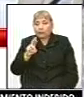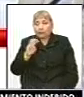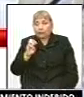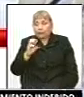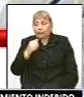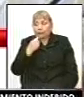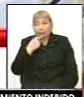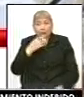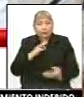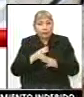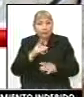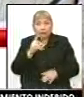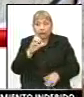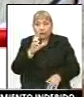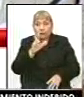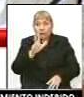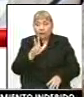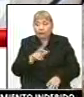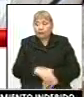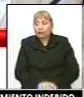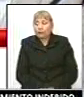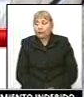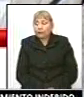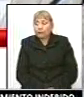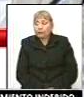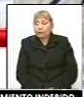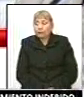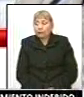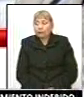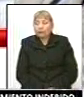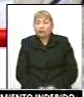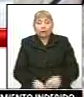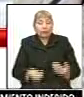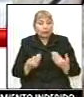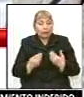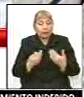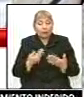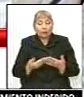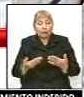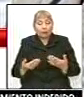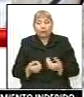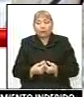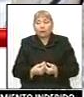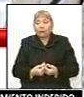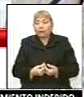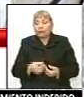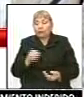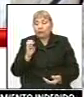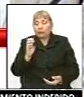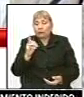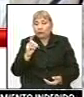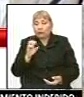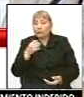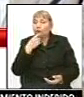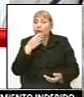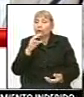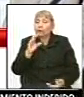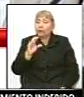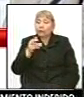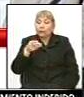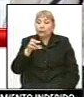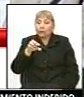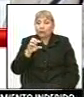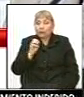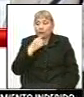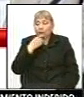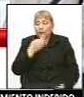ruta 103, que tomaría la construcción de Nuevo Edén y Puerto Chipertieri y